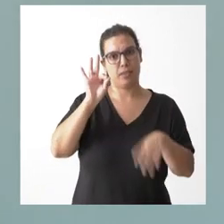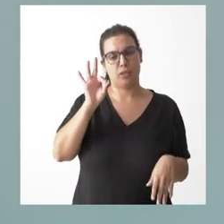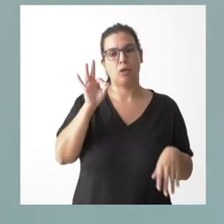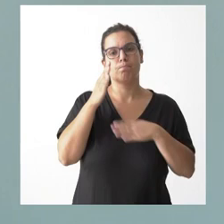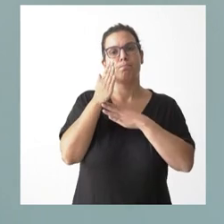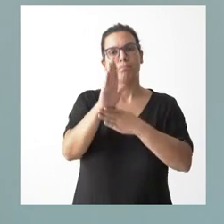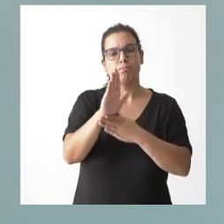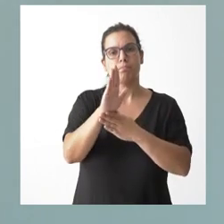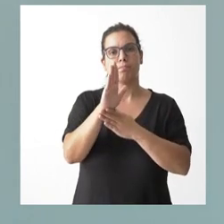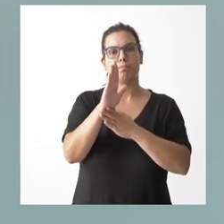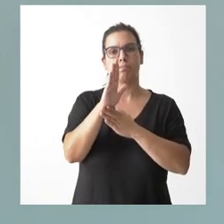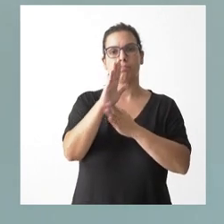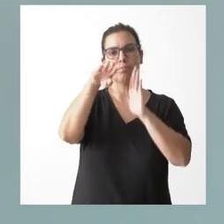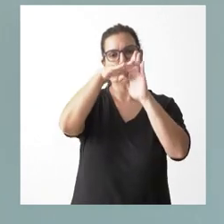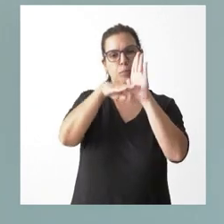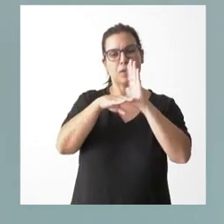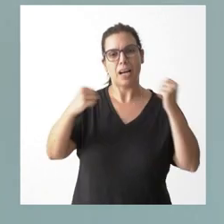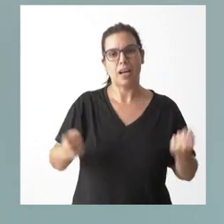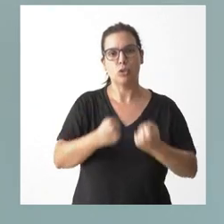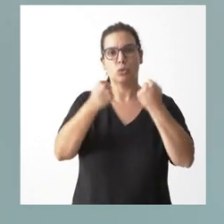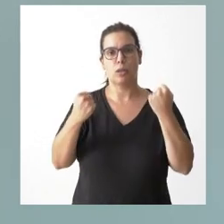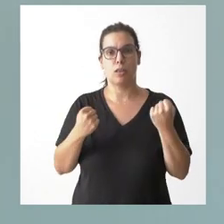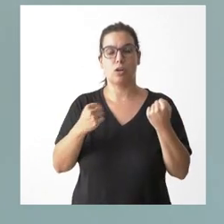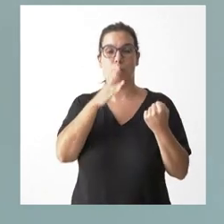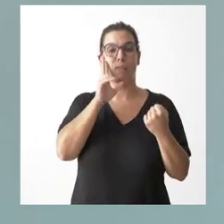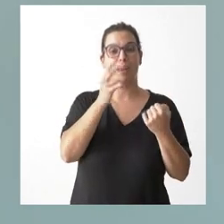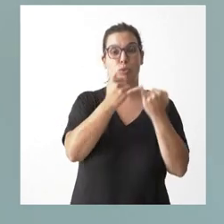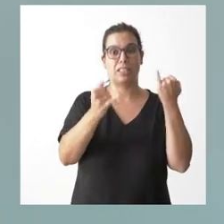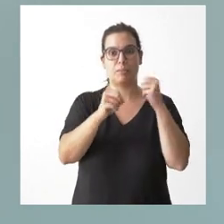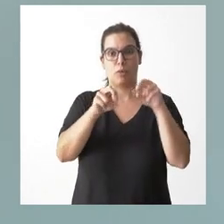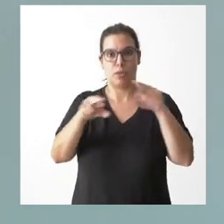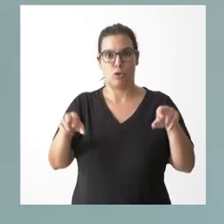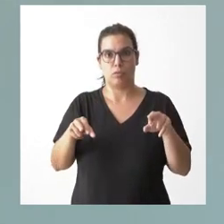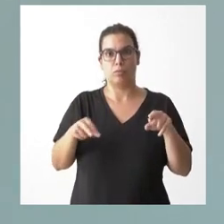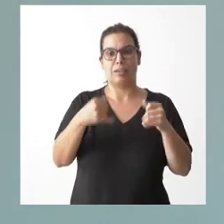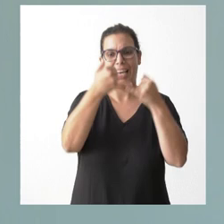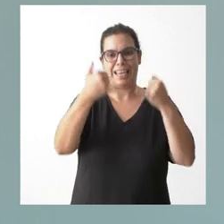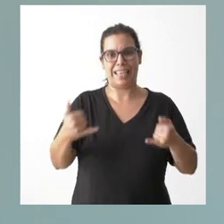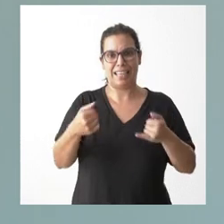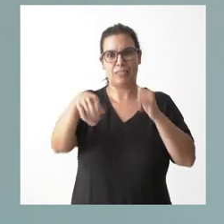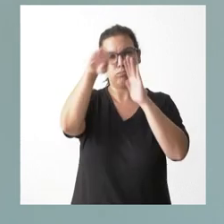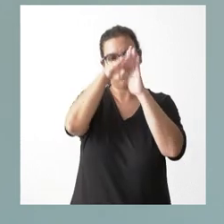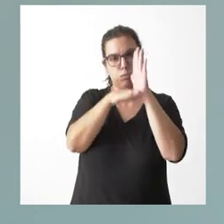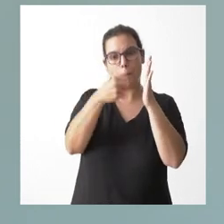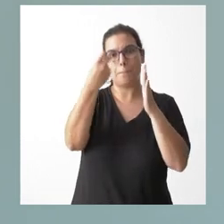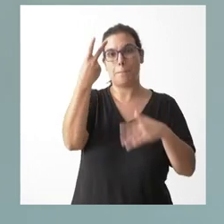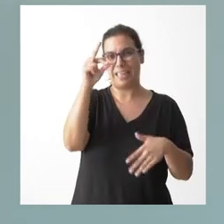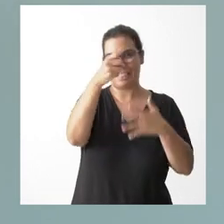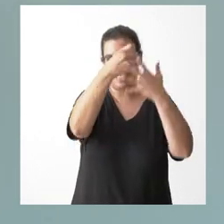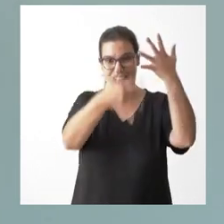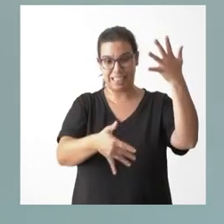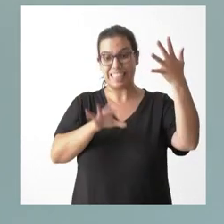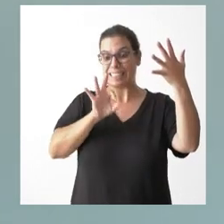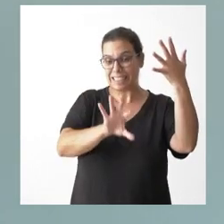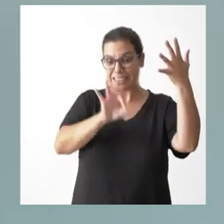conjunto de actuaciones vinculadas al agravamiento de la situación de la crisis con 20 ejes y uno de los ejes, creo recordar que el eje número 14 era el que